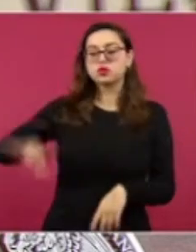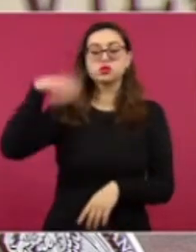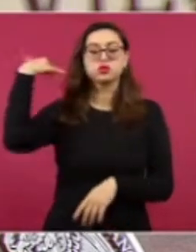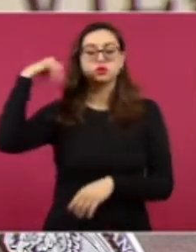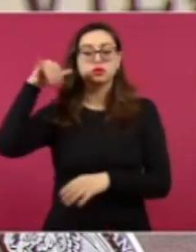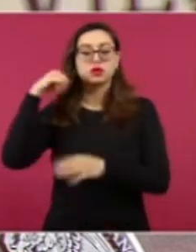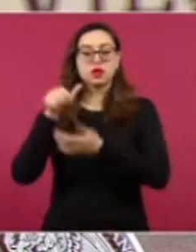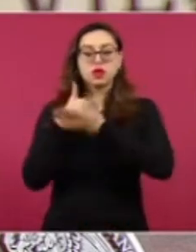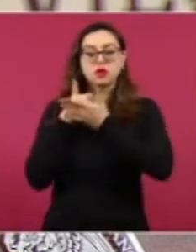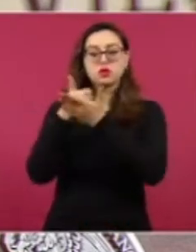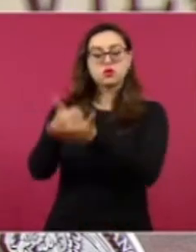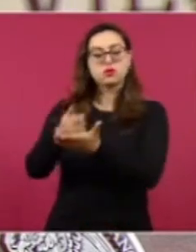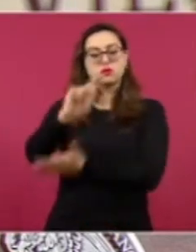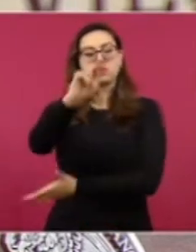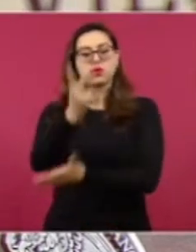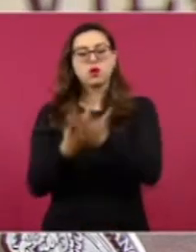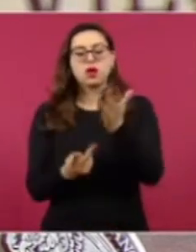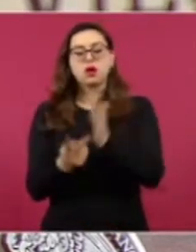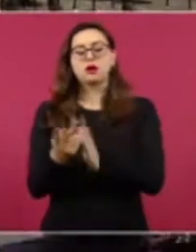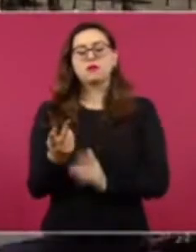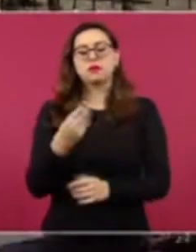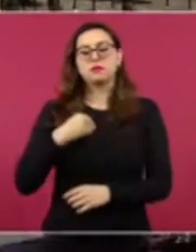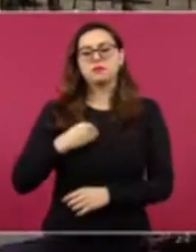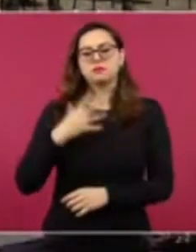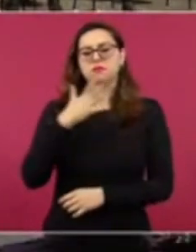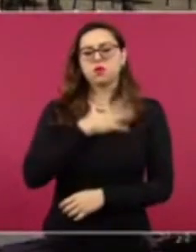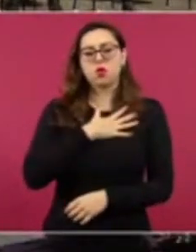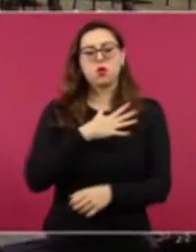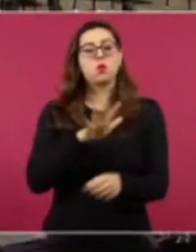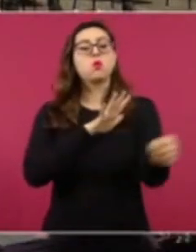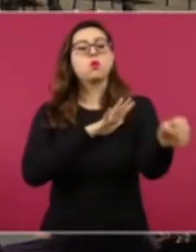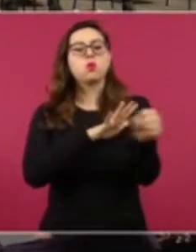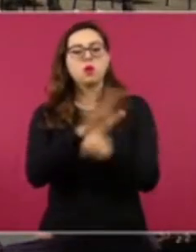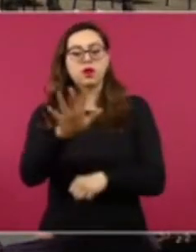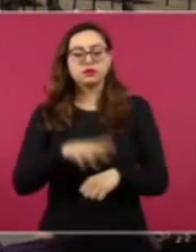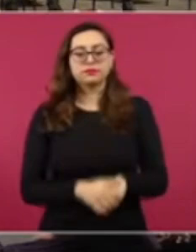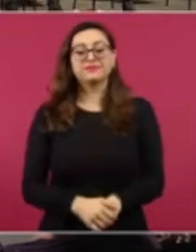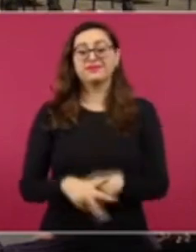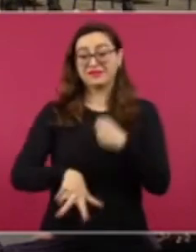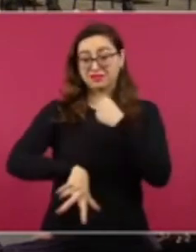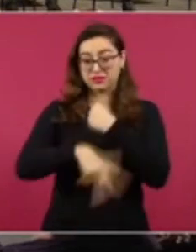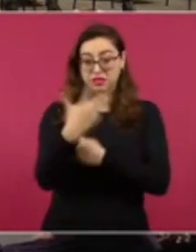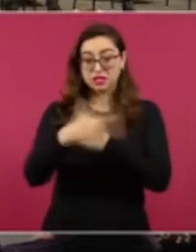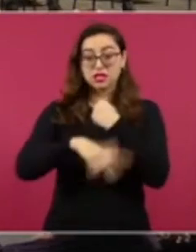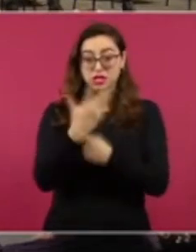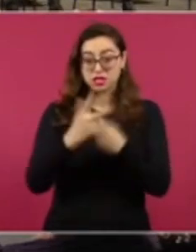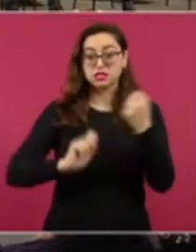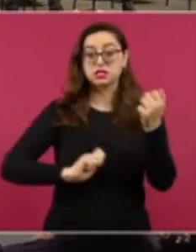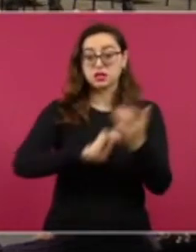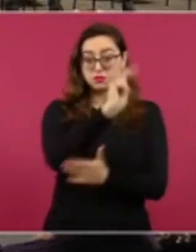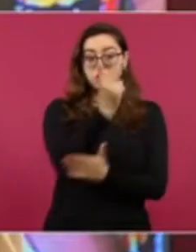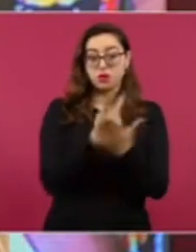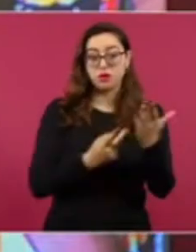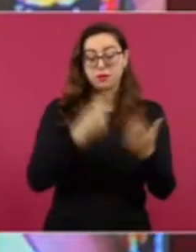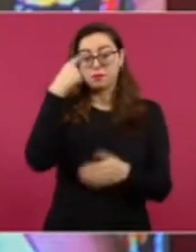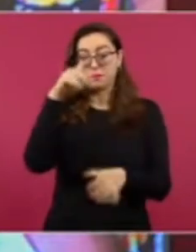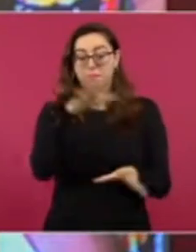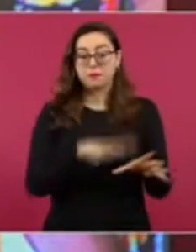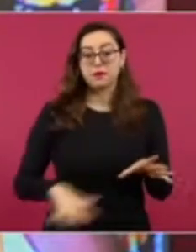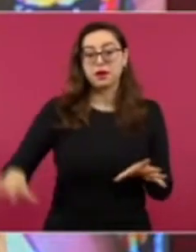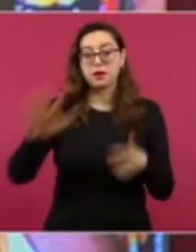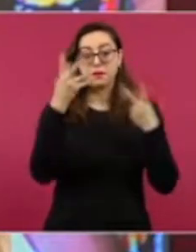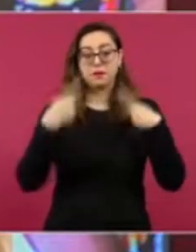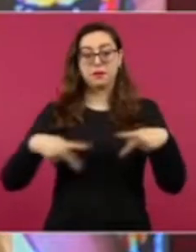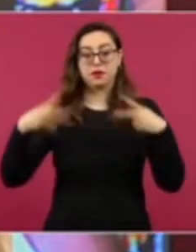tenemos aplicando Trece programas de bienestar el fondo de aportación a la infraestructura social y